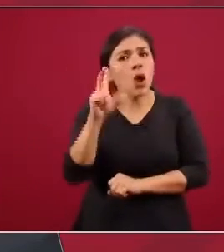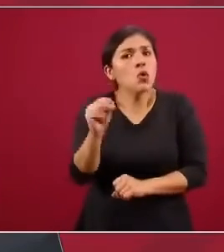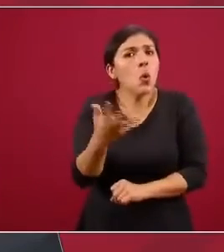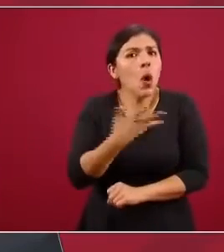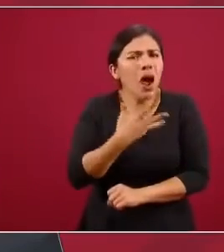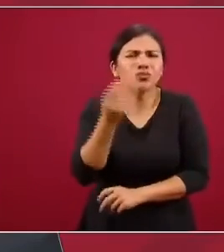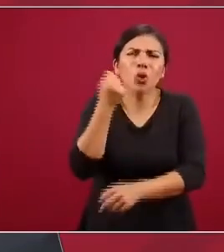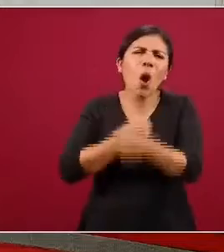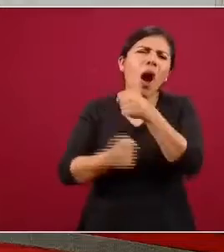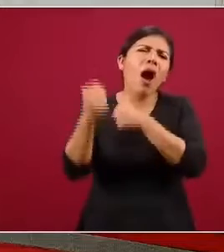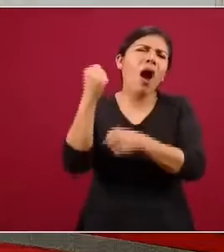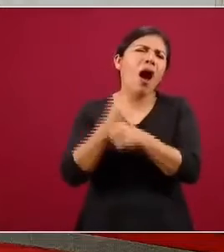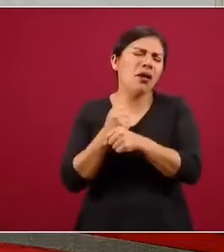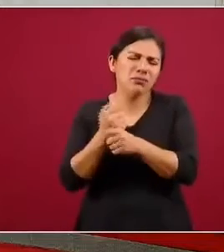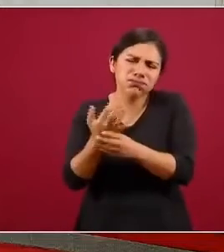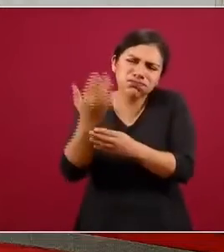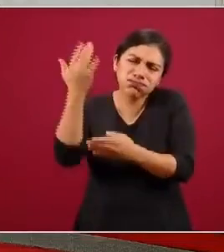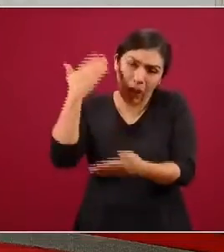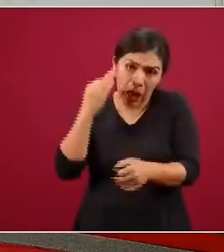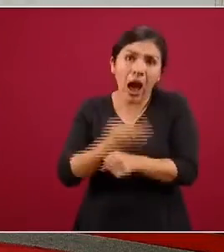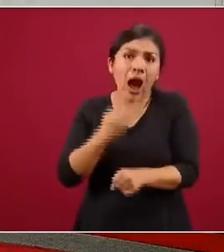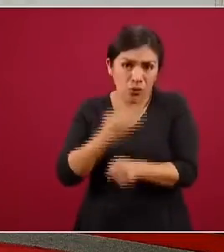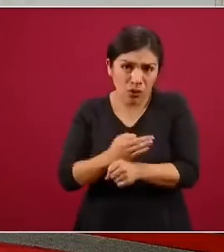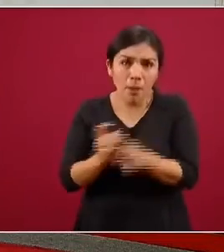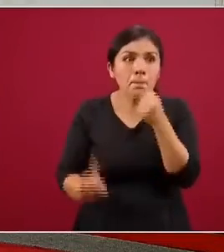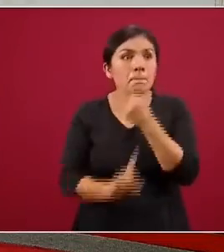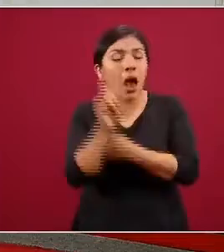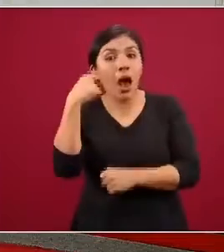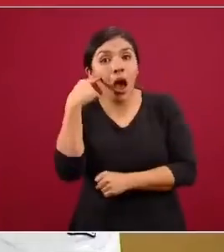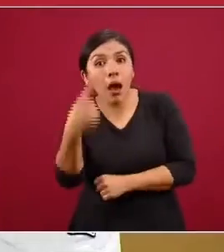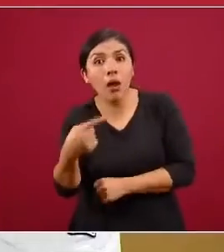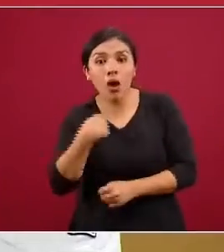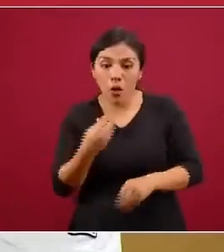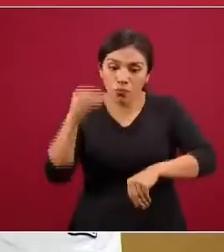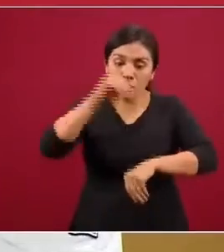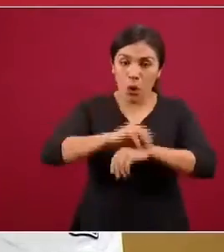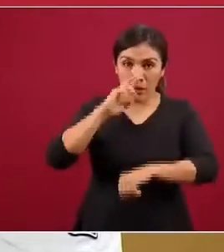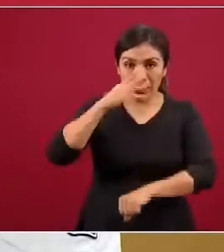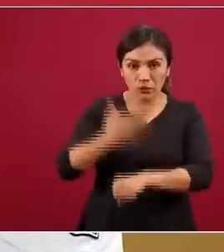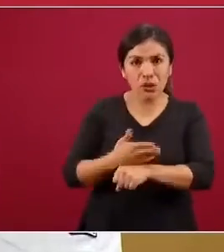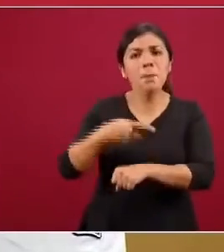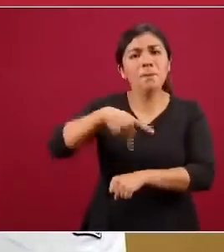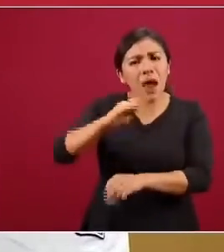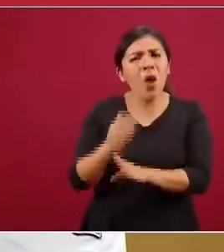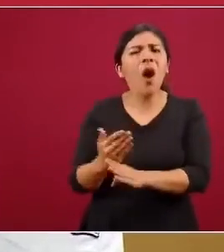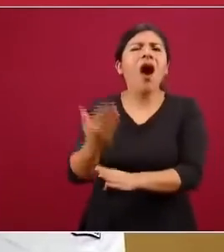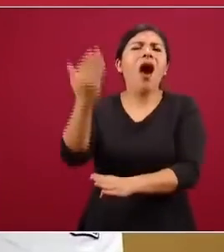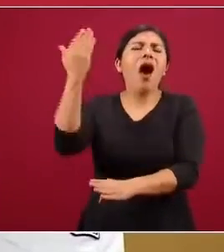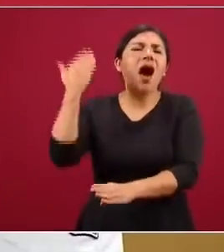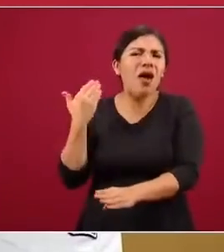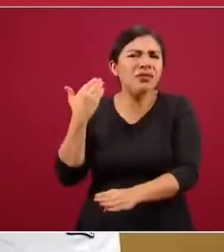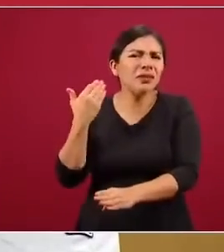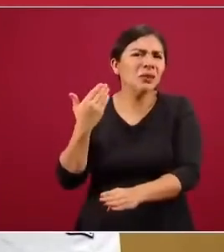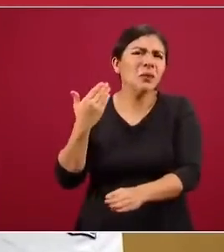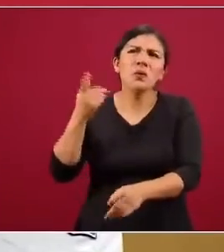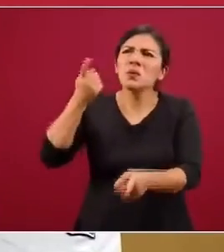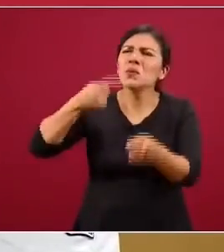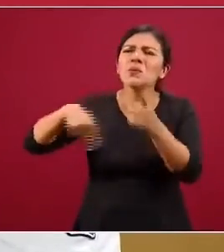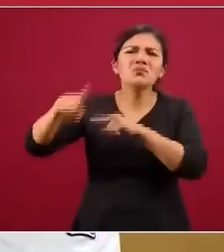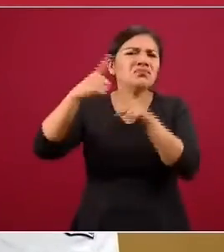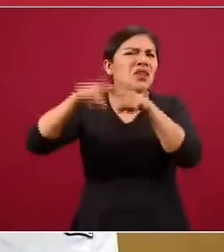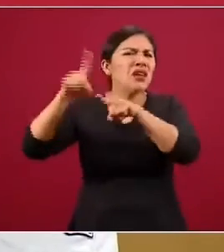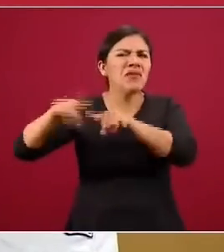estimado por muchos años, no solamente ahora que nosotros estamos en esta responsabilidad, sino agencias